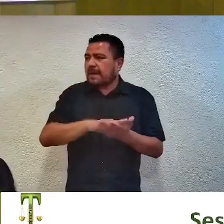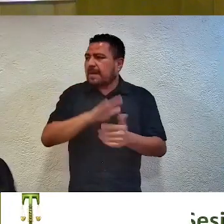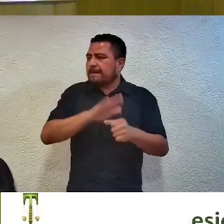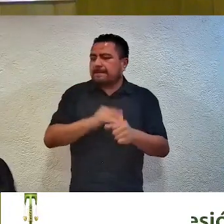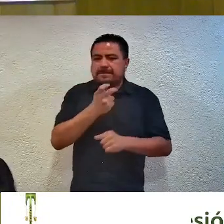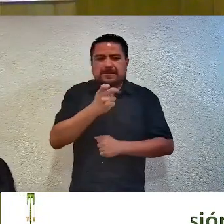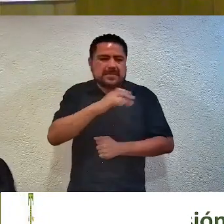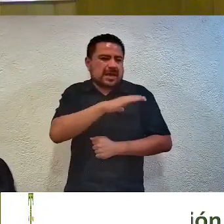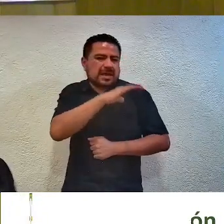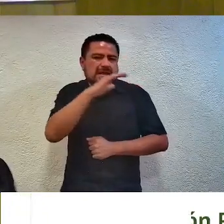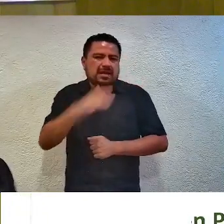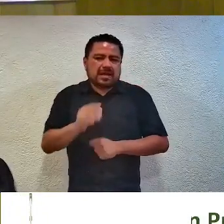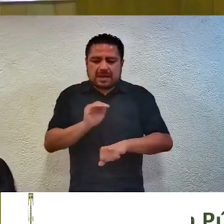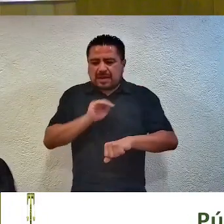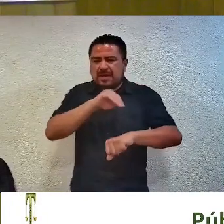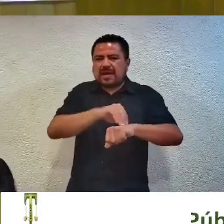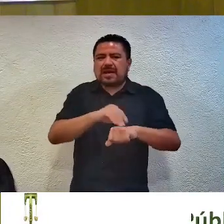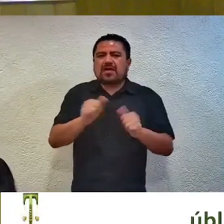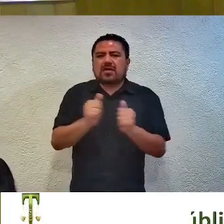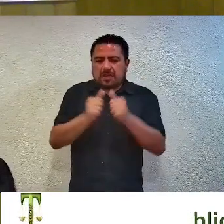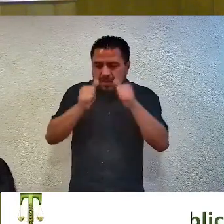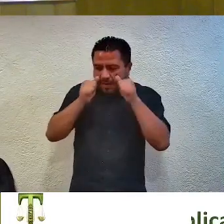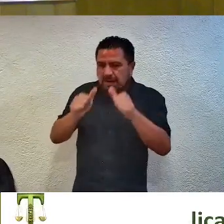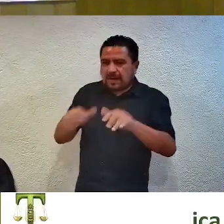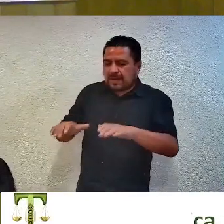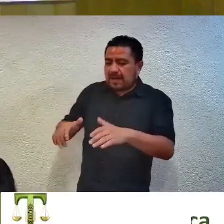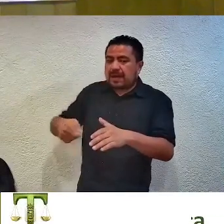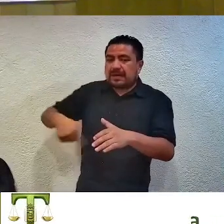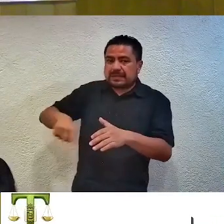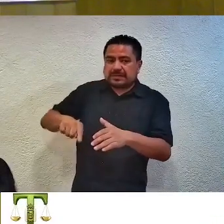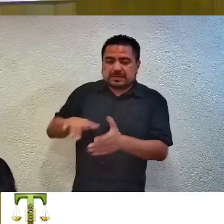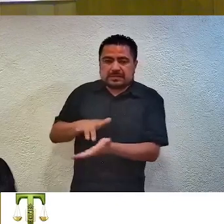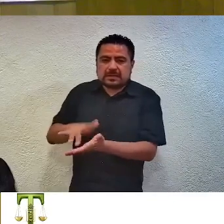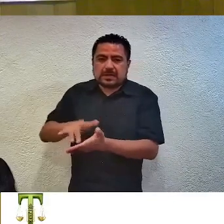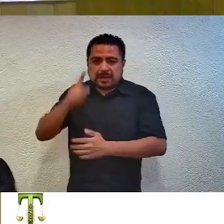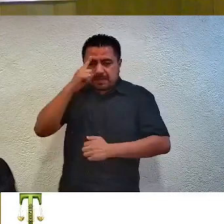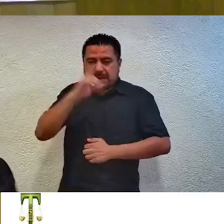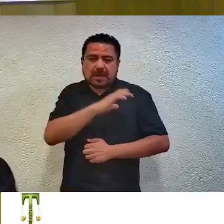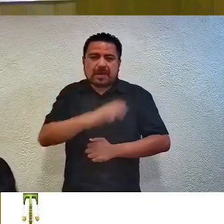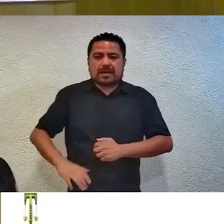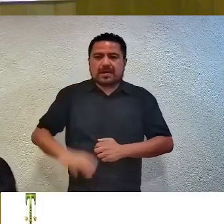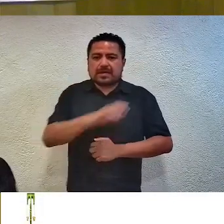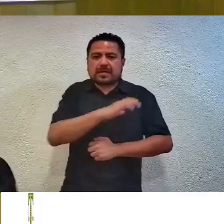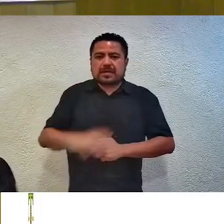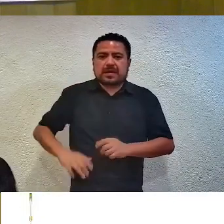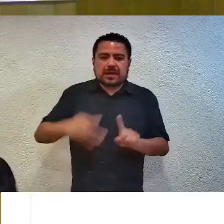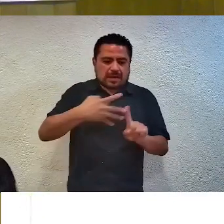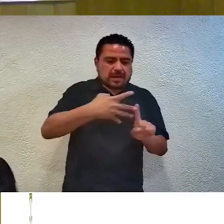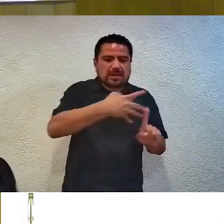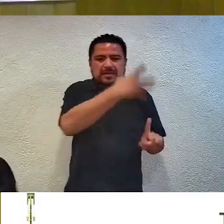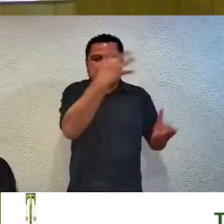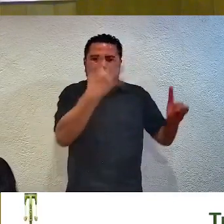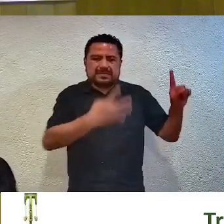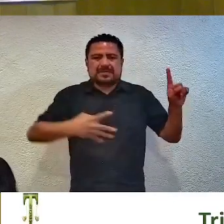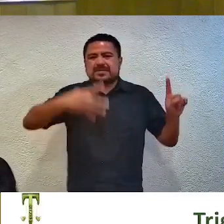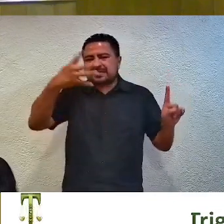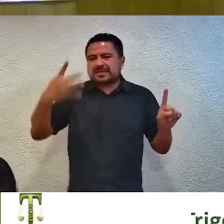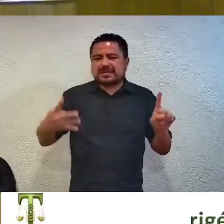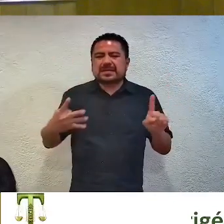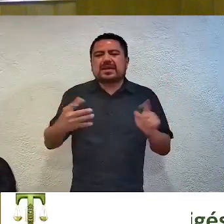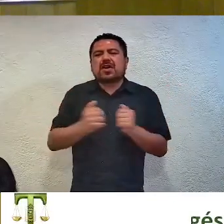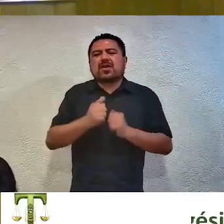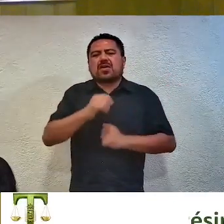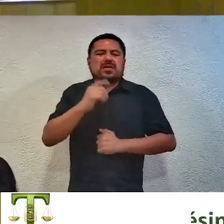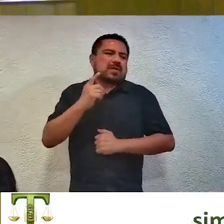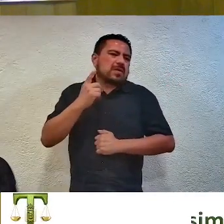manera genérica la implementación de las acciones afirmativas para las candidaturas de personas de la diversidad sexual en los espacios de elección popular